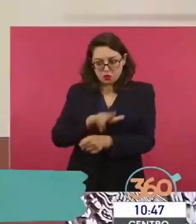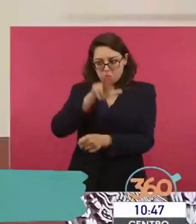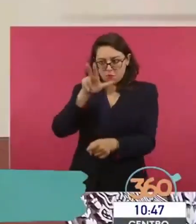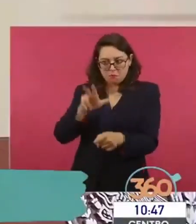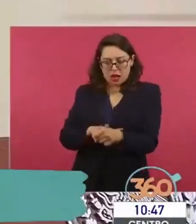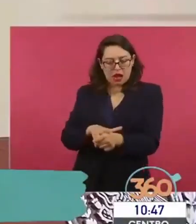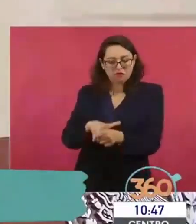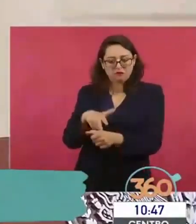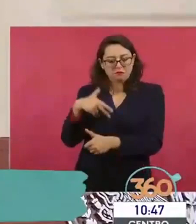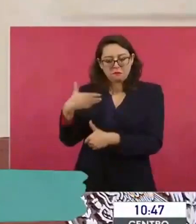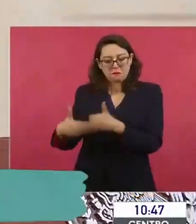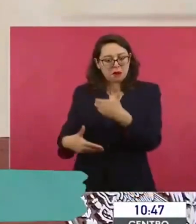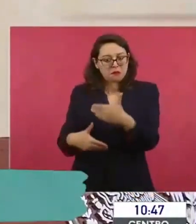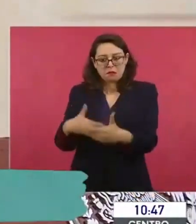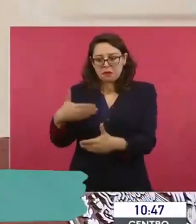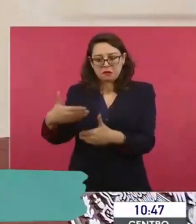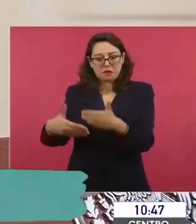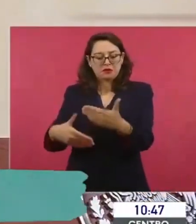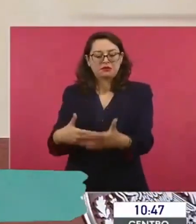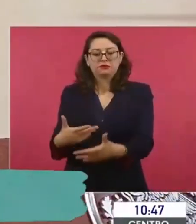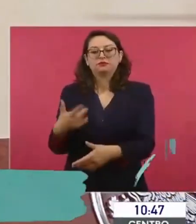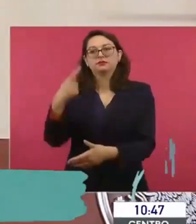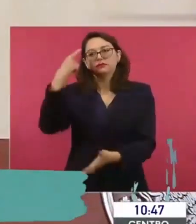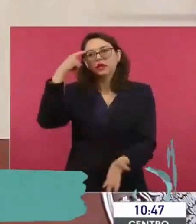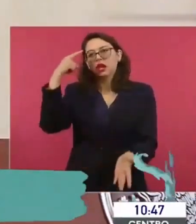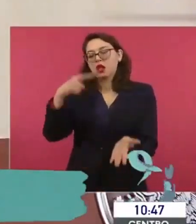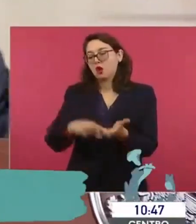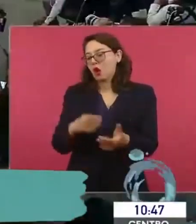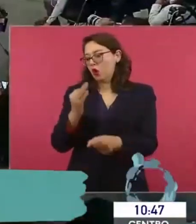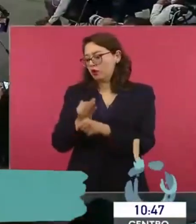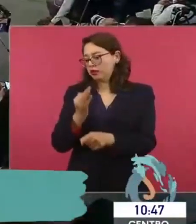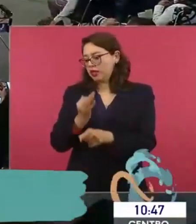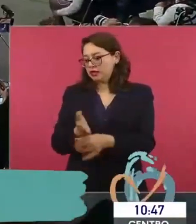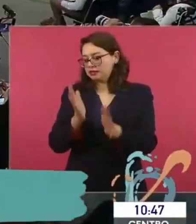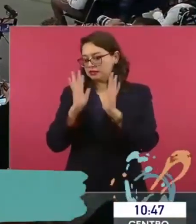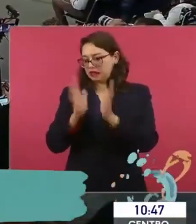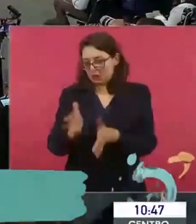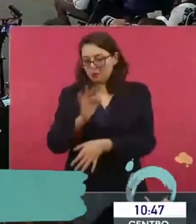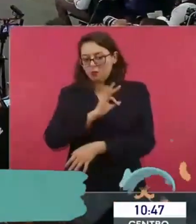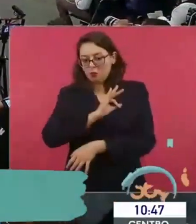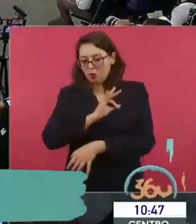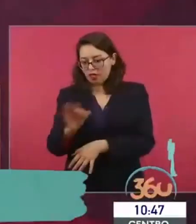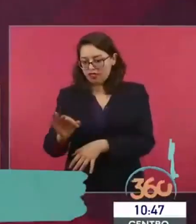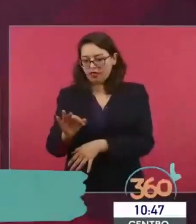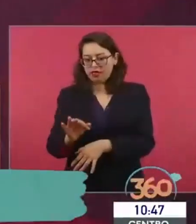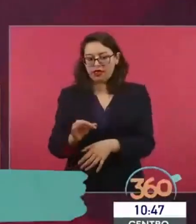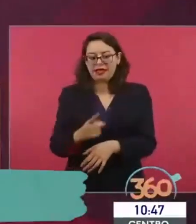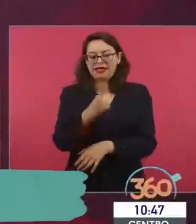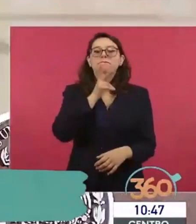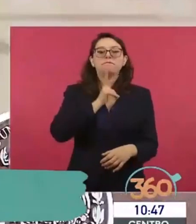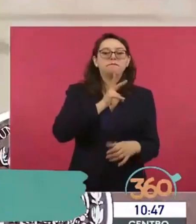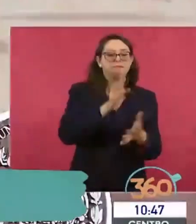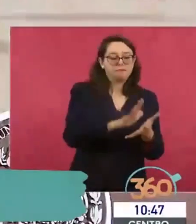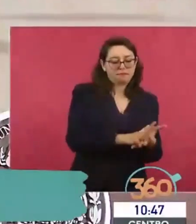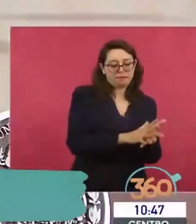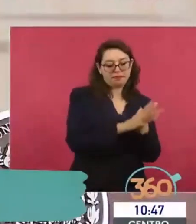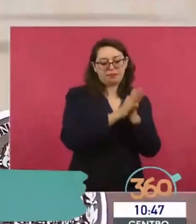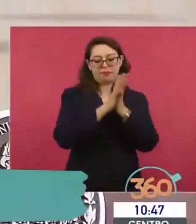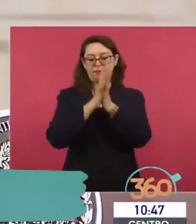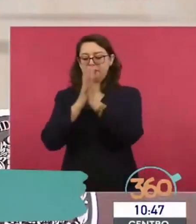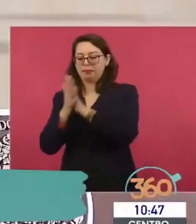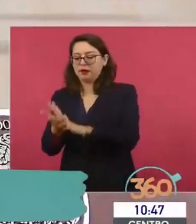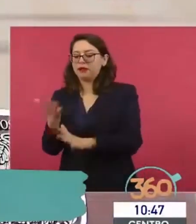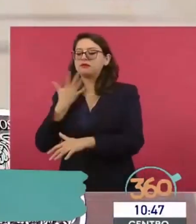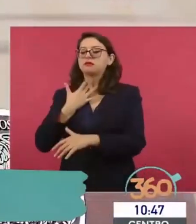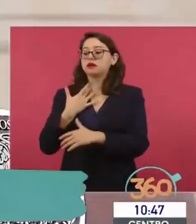a producir la mitad como 170 mil barriles de combustible a más